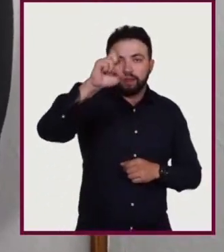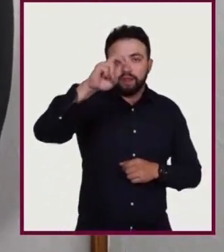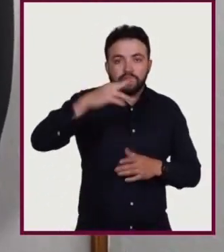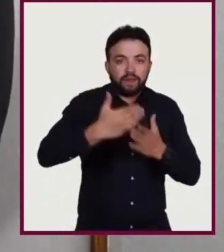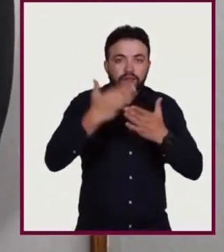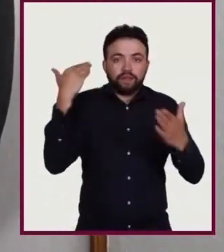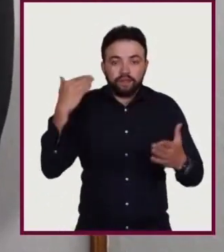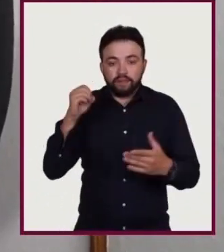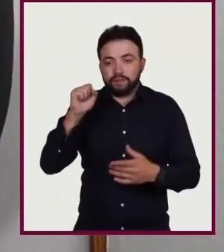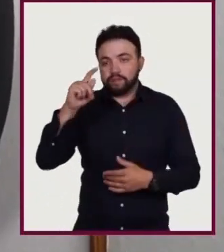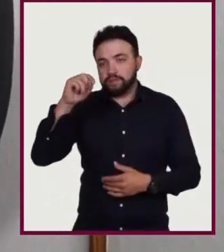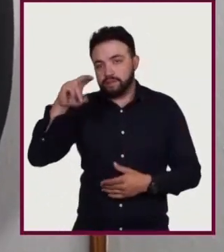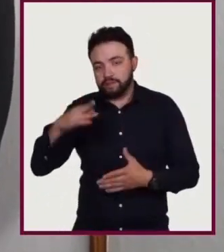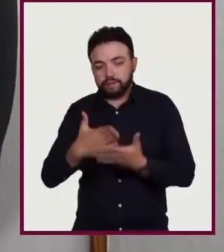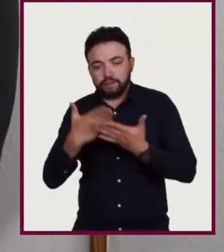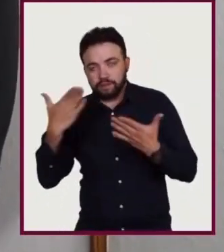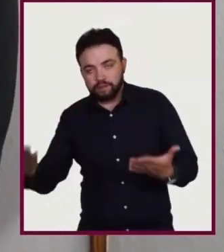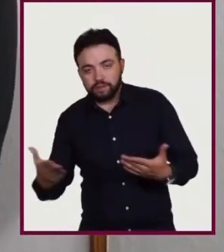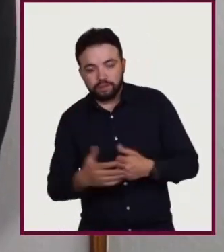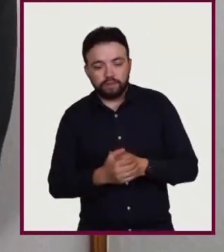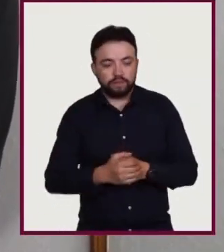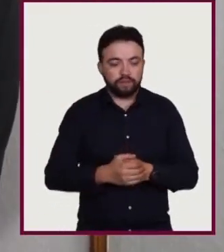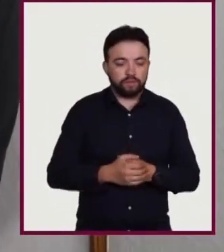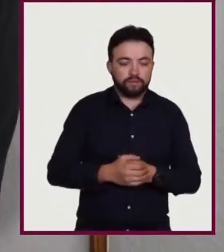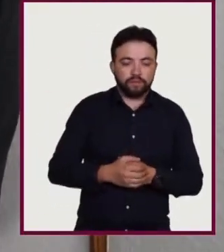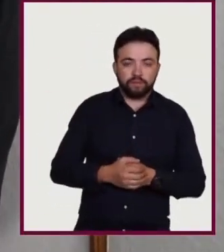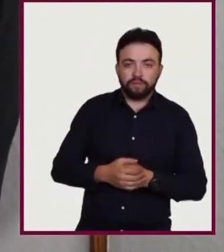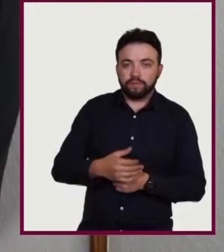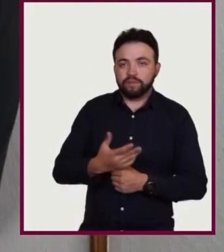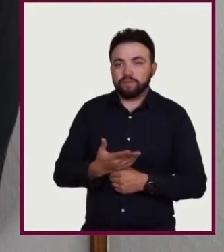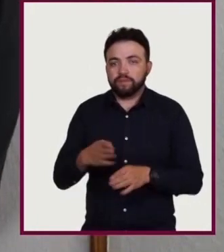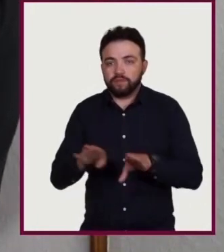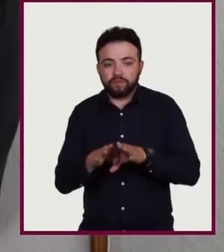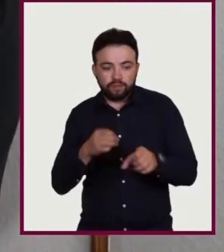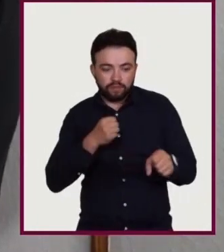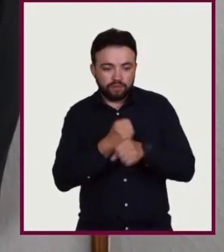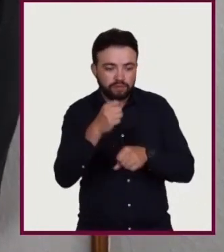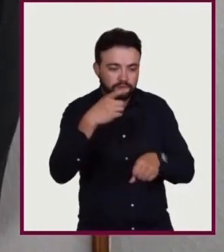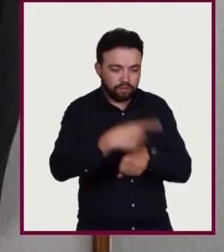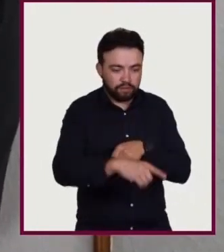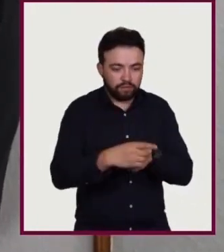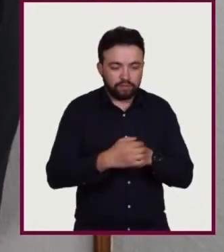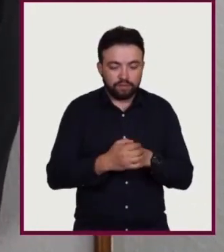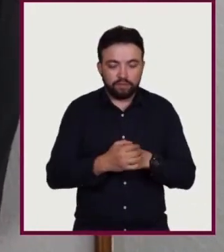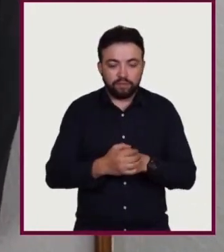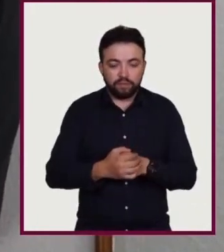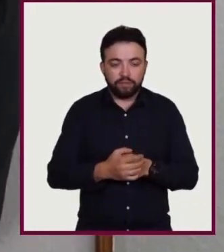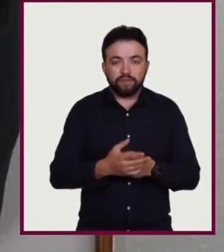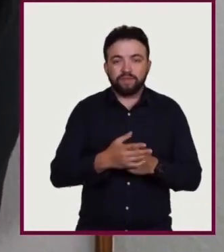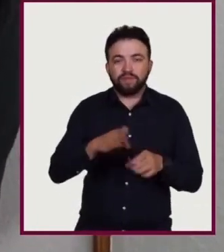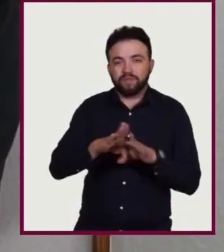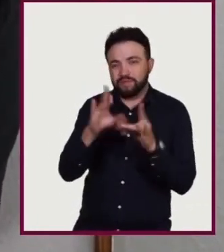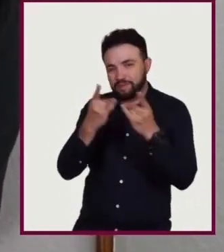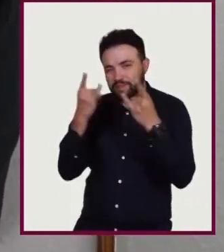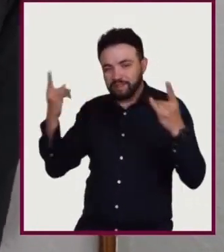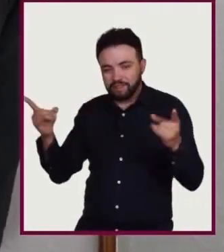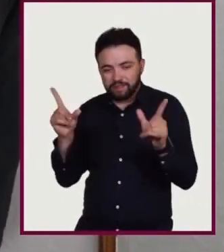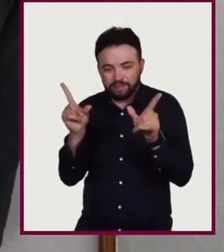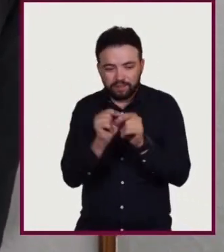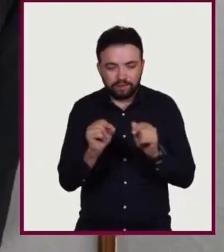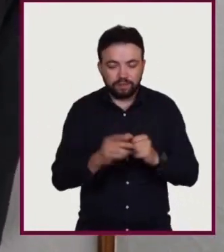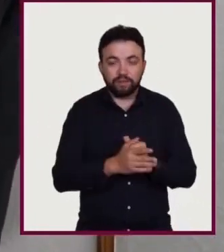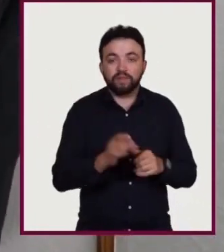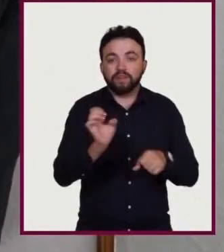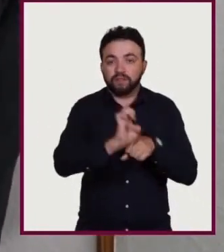una familia 3 generaciones y se usaba para alimentar a más de 15 personas, ¿no? Y un sartén de hoy se raspó con una cuchara de metal, ya no sirve.